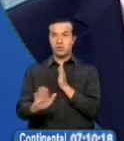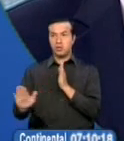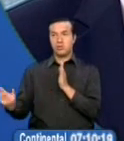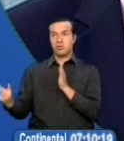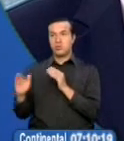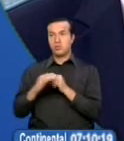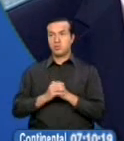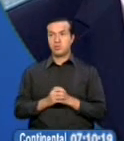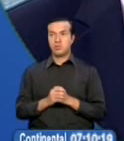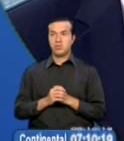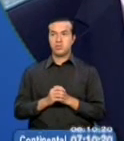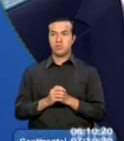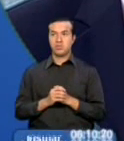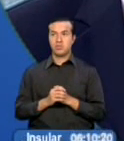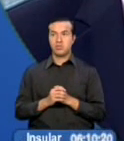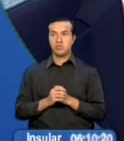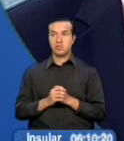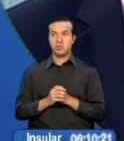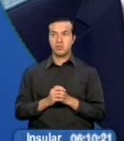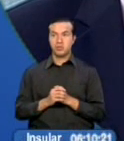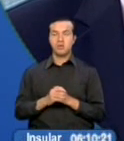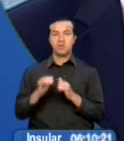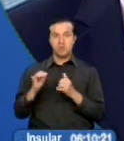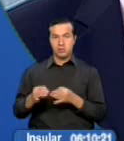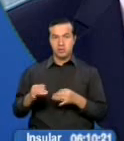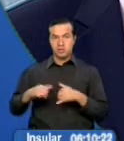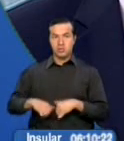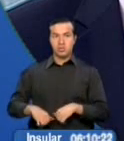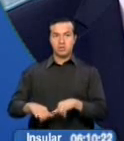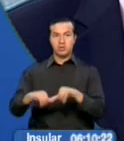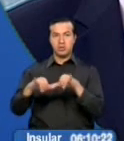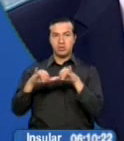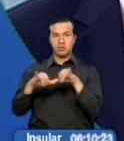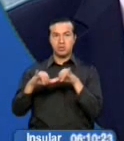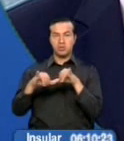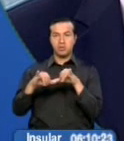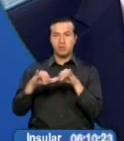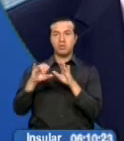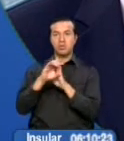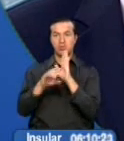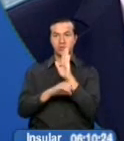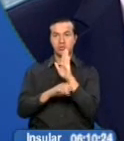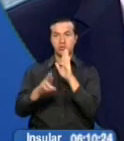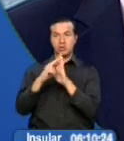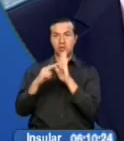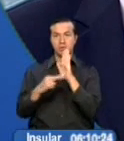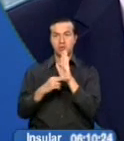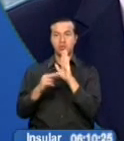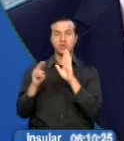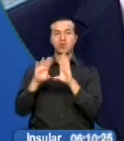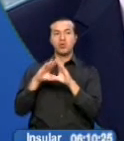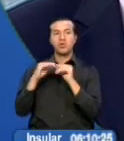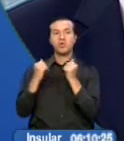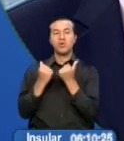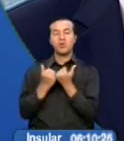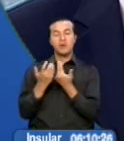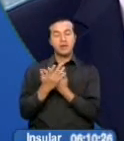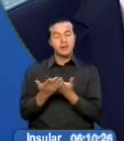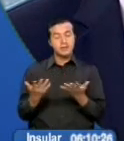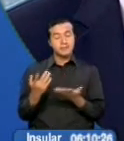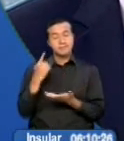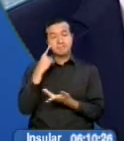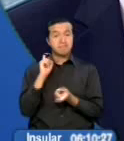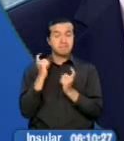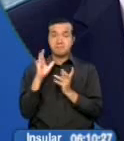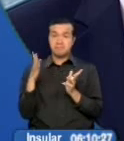en los términos establecidos actualmente por la Constitución y por el reglamento del Congreso, lo cual nos llevaría,